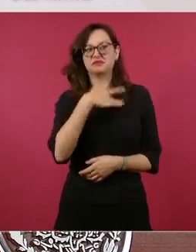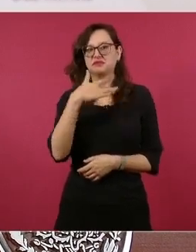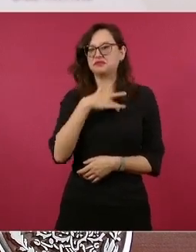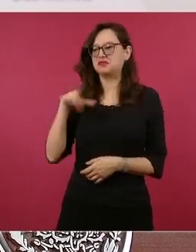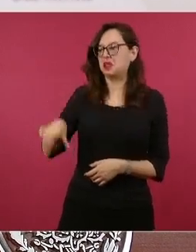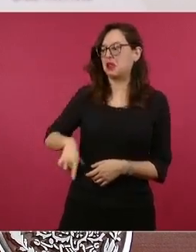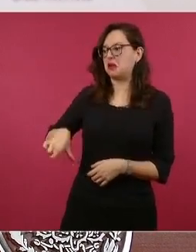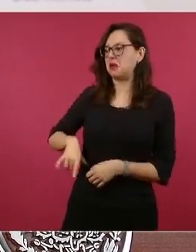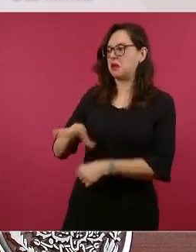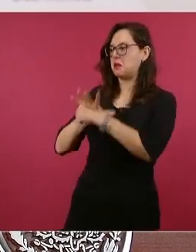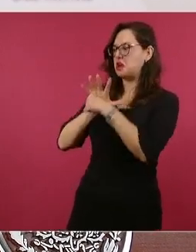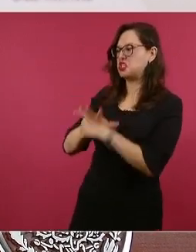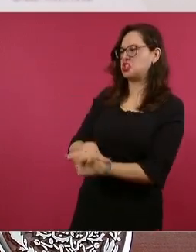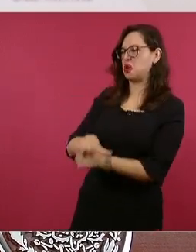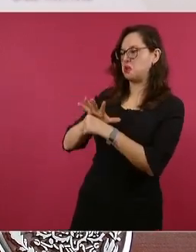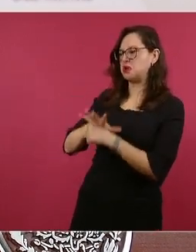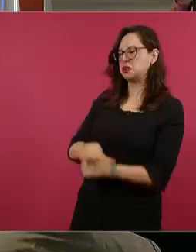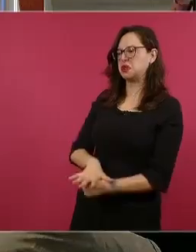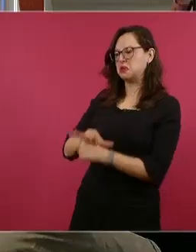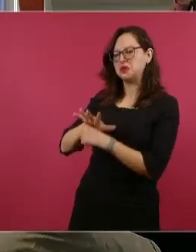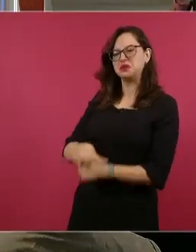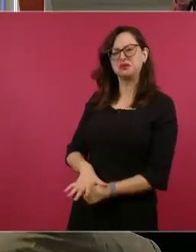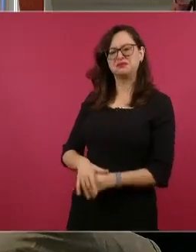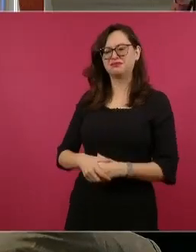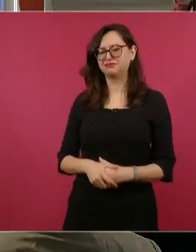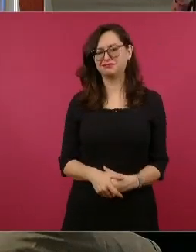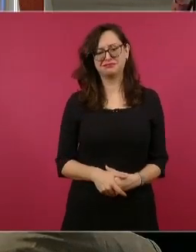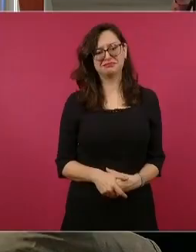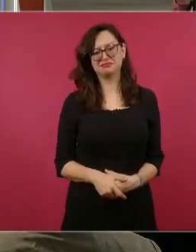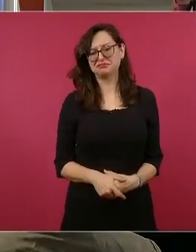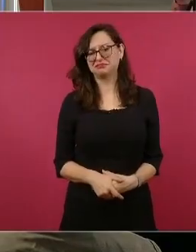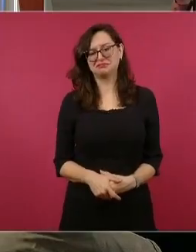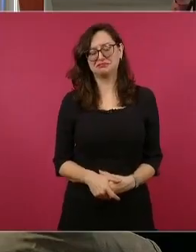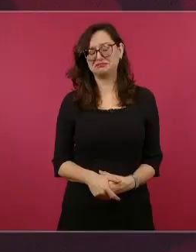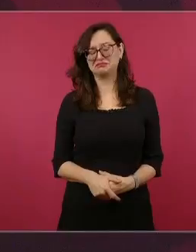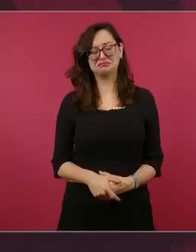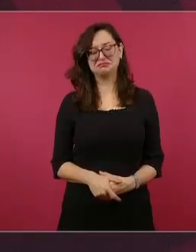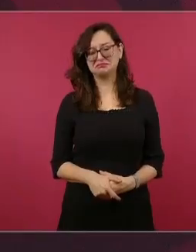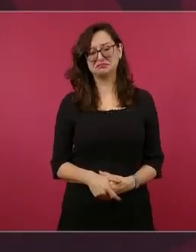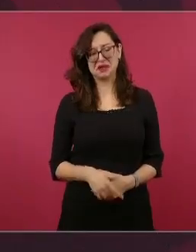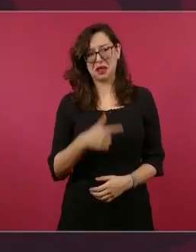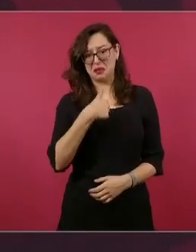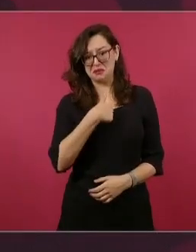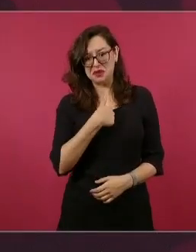Entonces, no, no, no. ¿Me mantienen los privilegios? Porque si no,